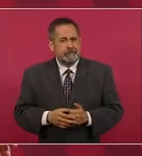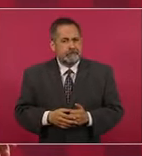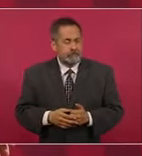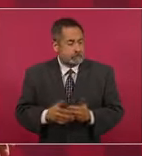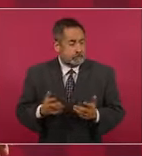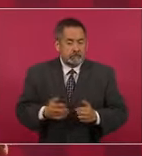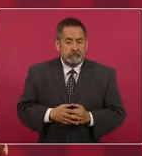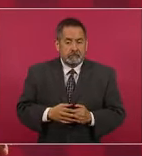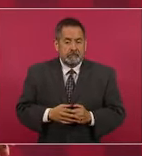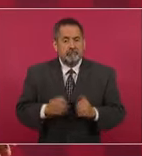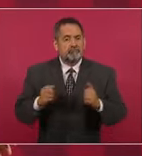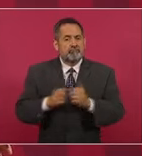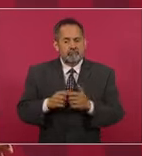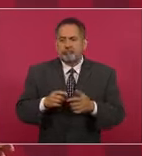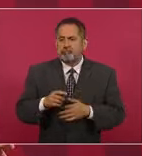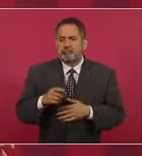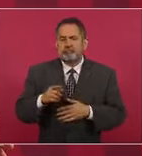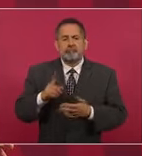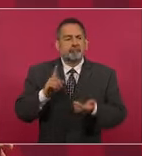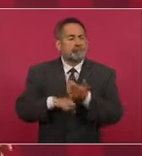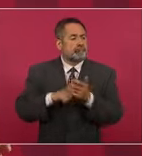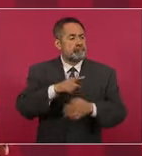además con autoridades